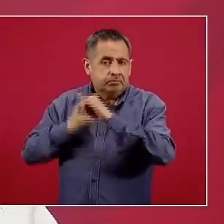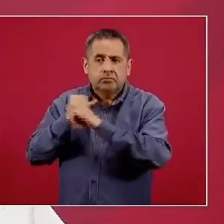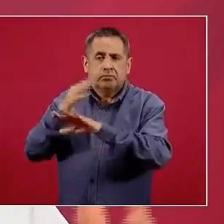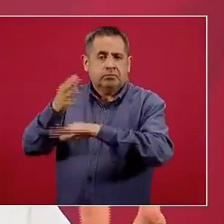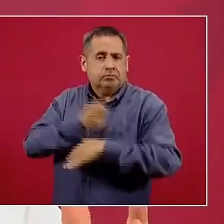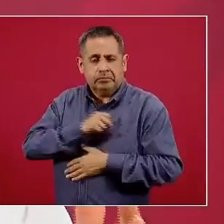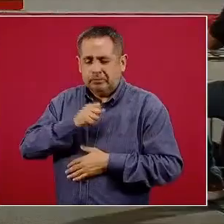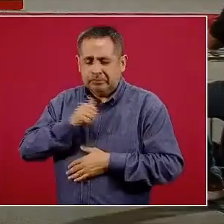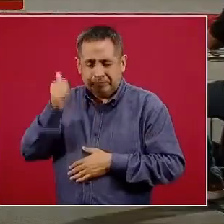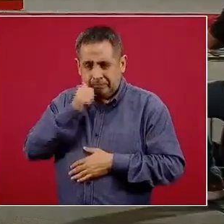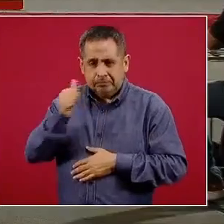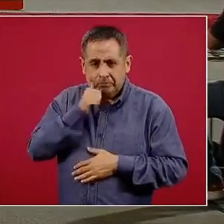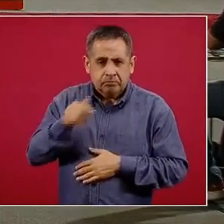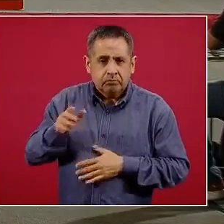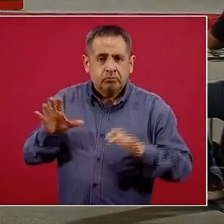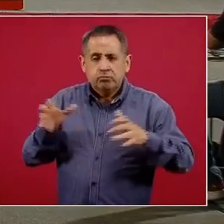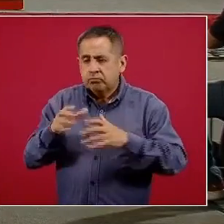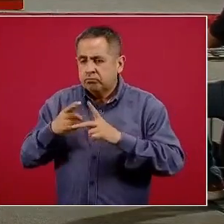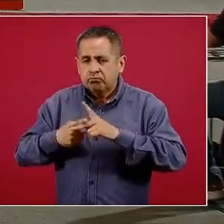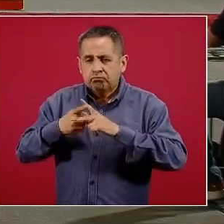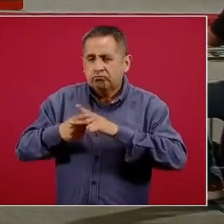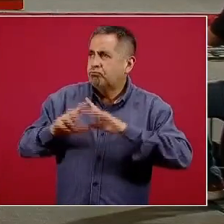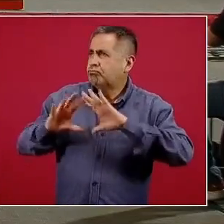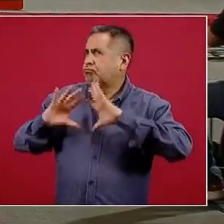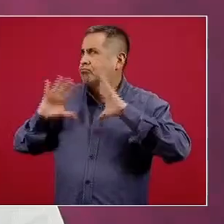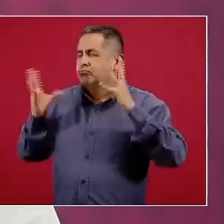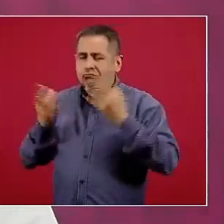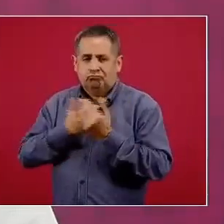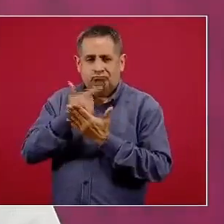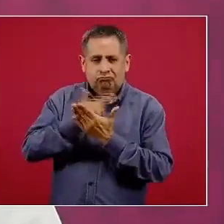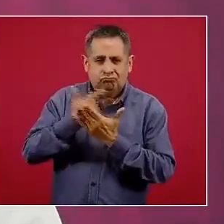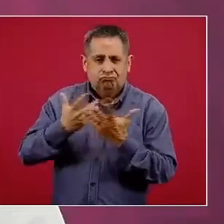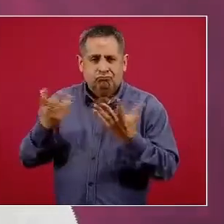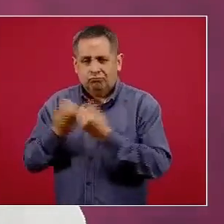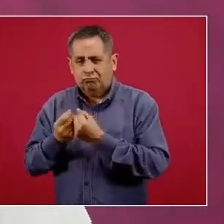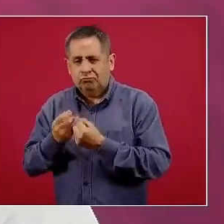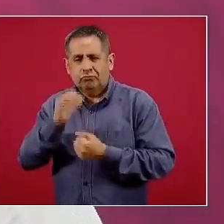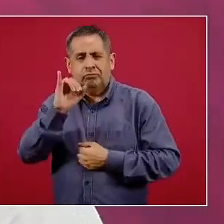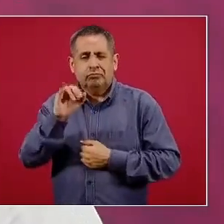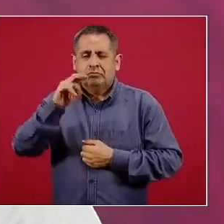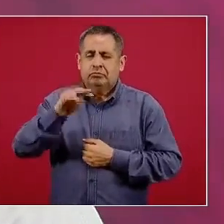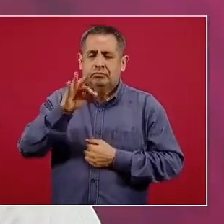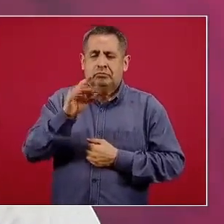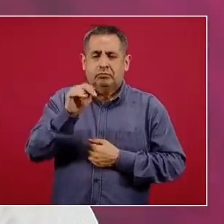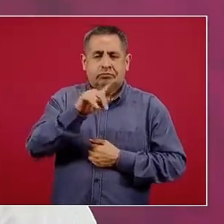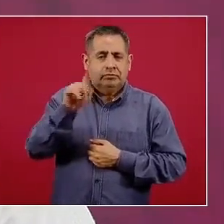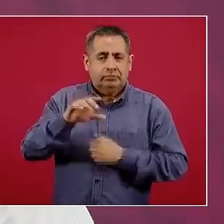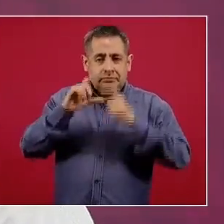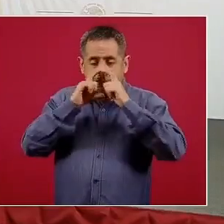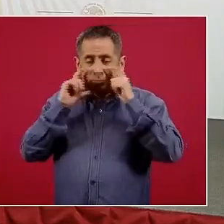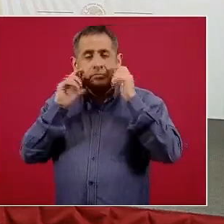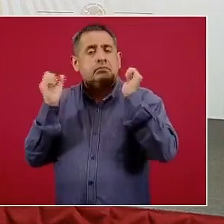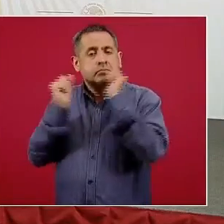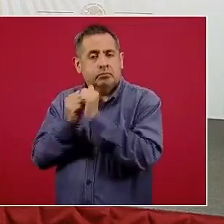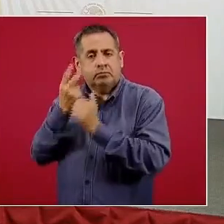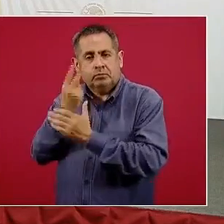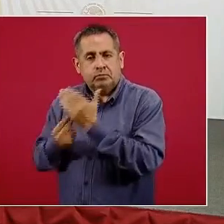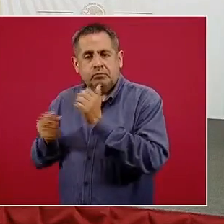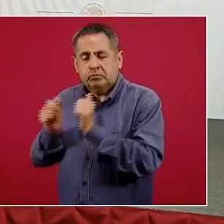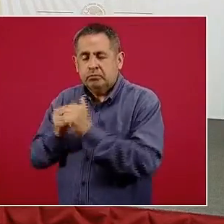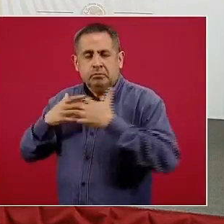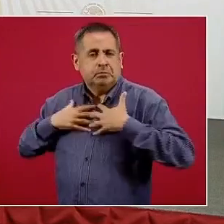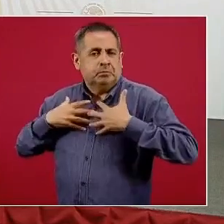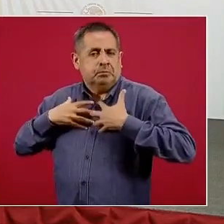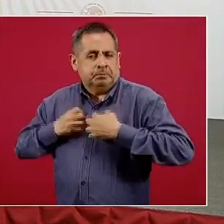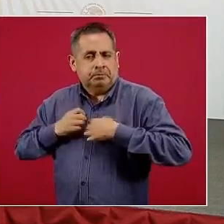salud agrupan en las estadísticas influenza con la neumonía. ¿Por qué se hace esto? Porque en la